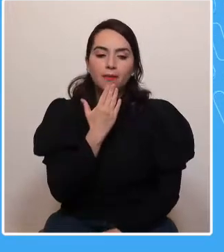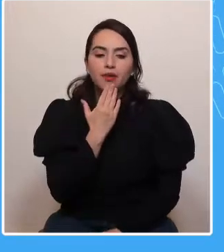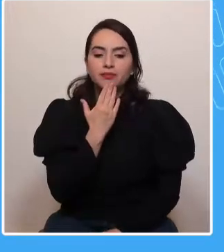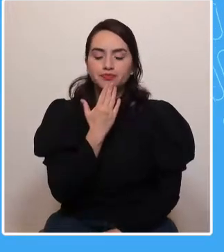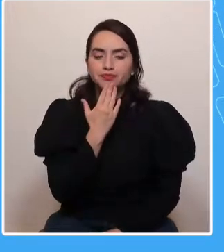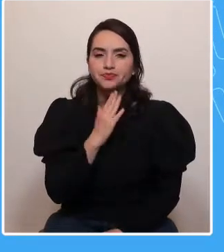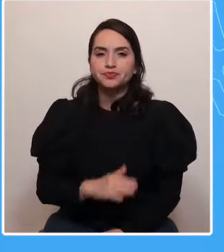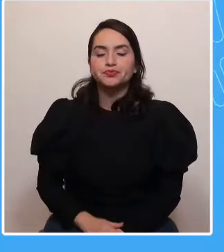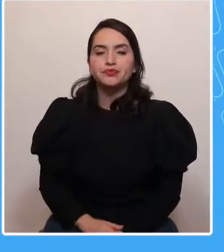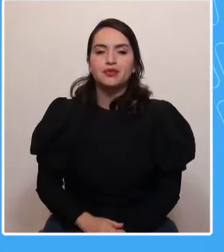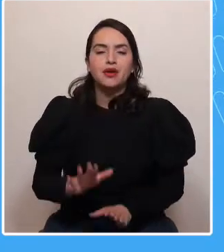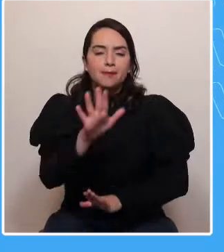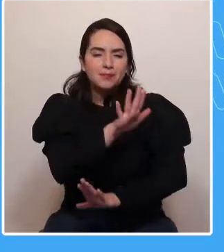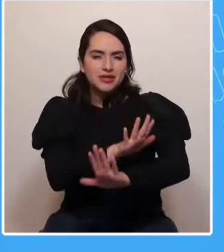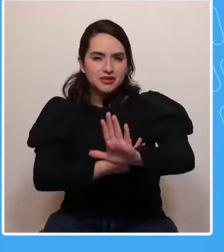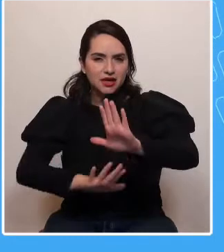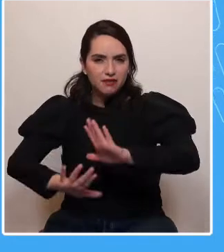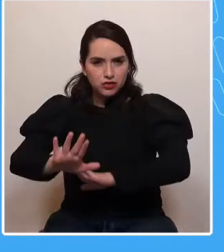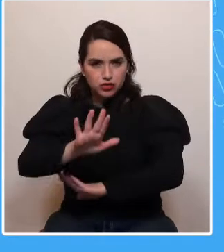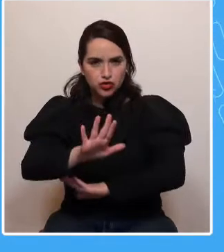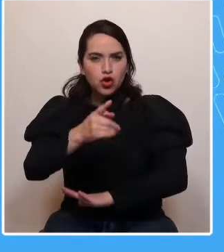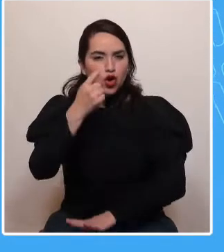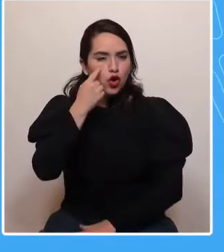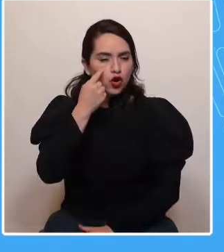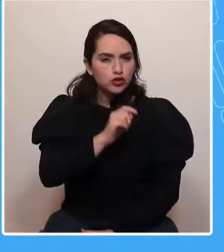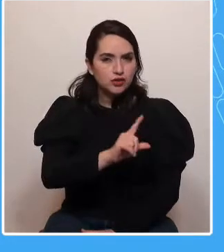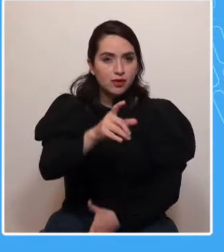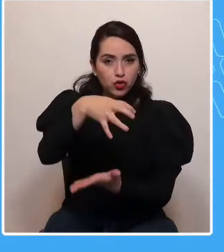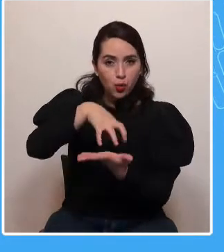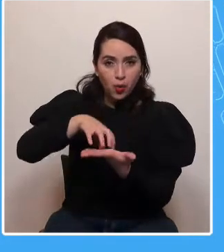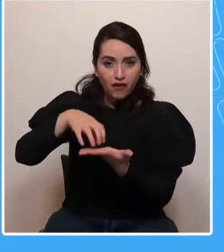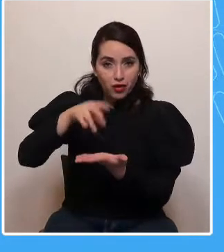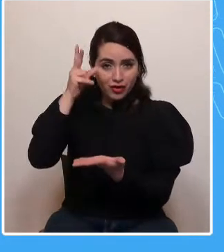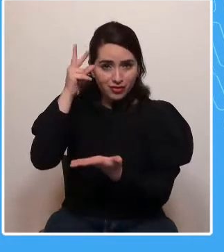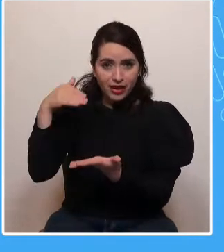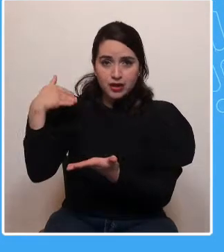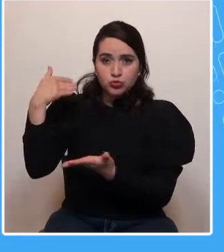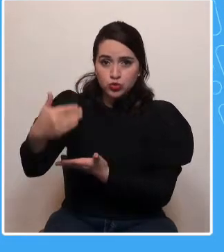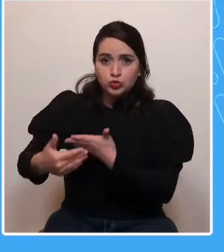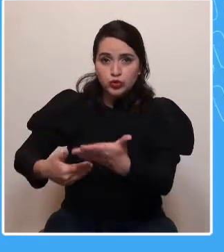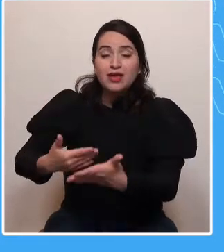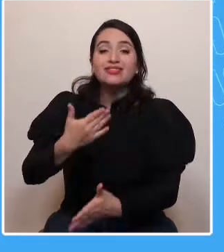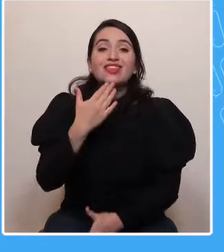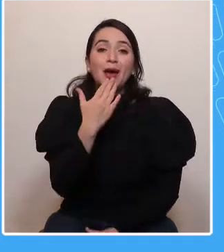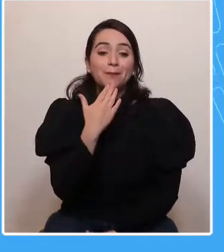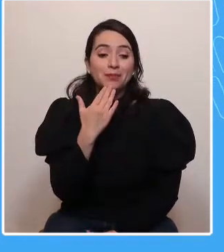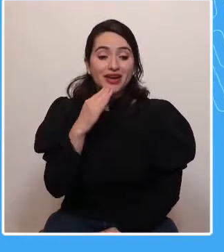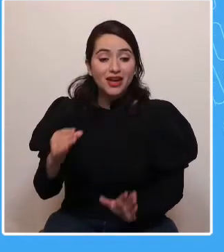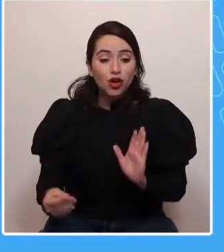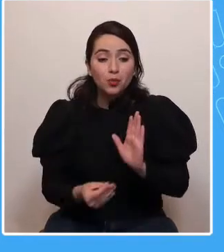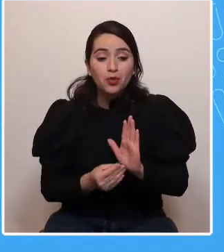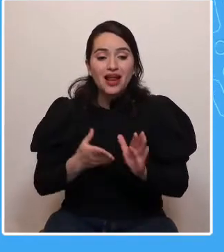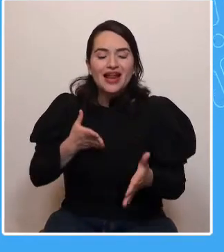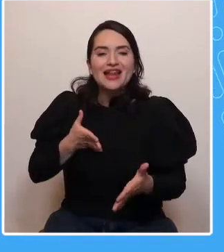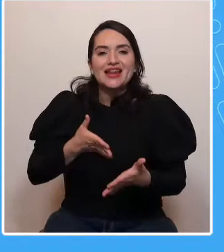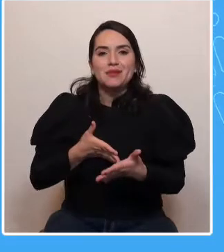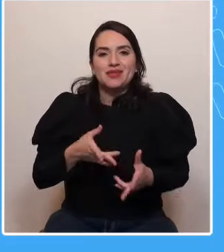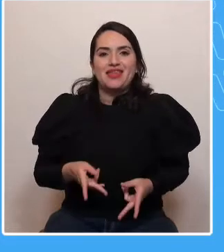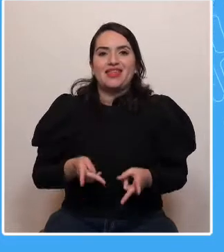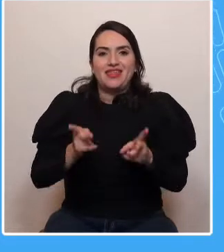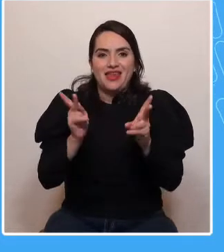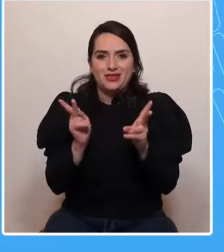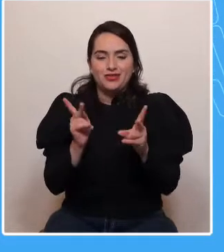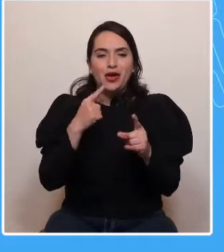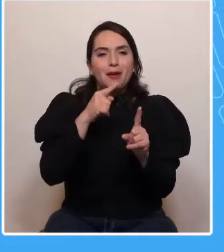revitalización, preservación y transmisión de conocimiento de los pueblos indígenas, y se incorporan también los límites al derecho a participar y beneficiarse